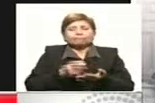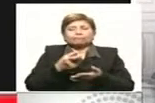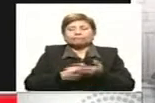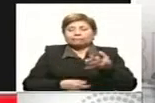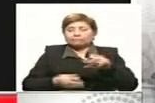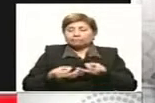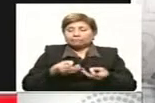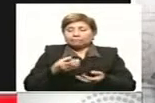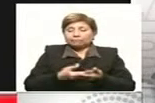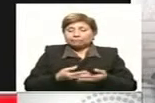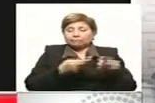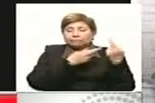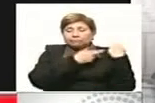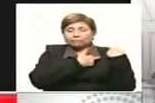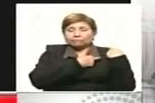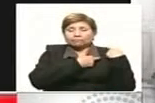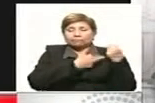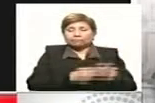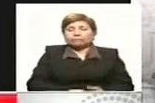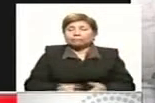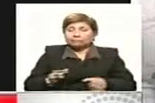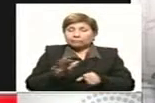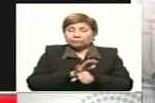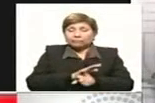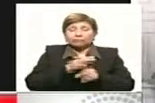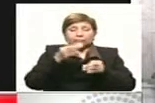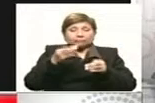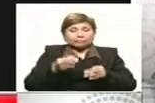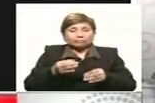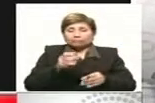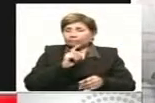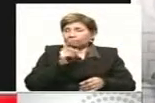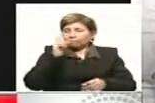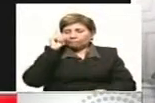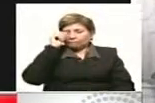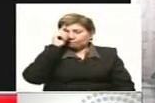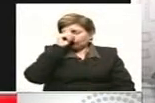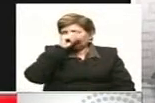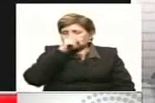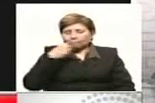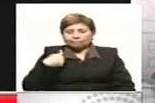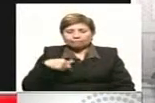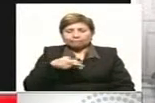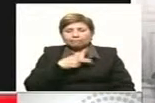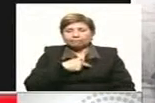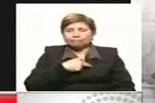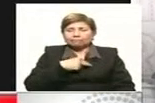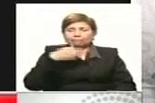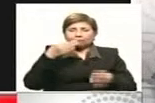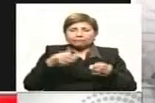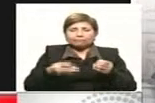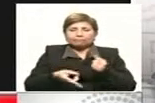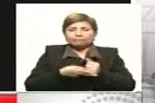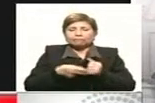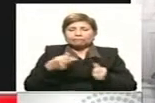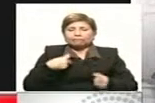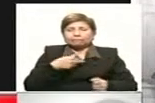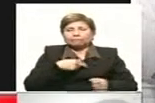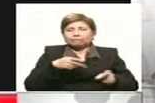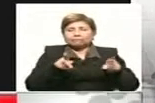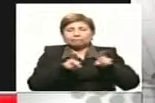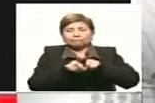presupuesto responsable y eficiente. Es difícil para nosotros, es difícil para las entidades que también